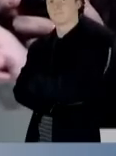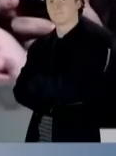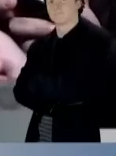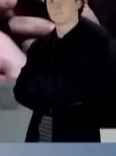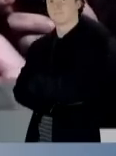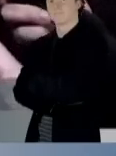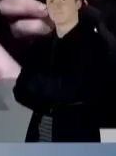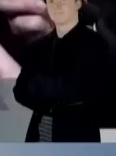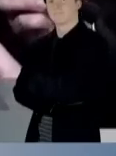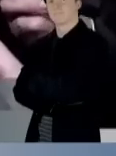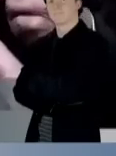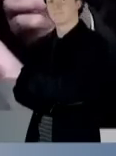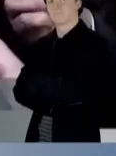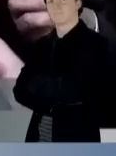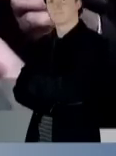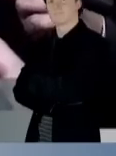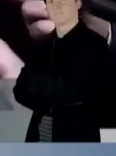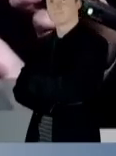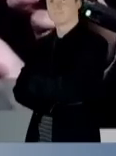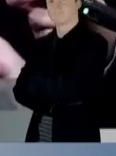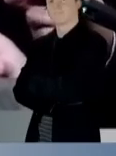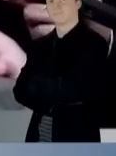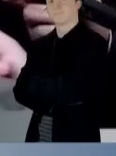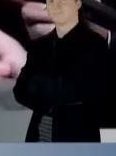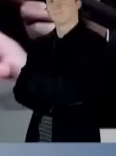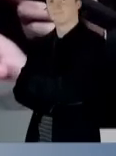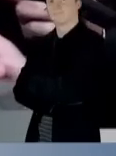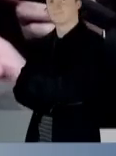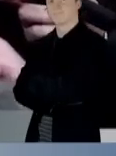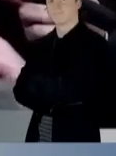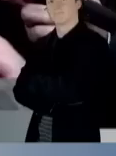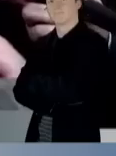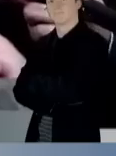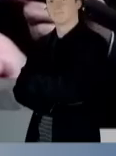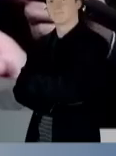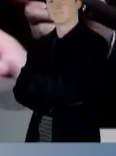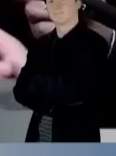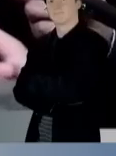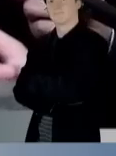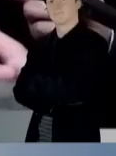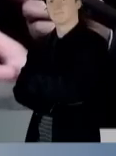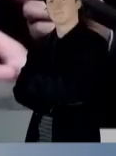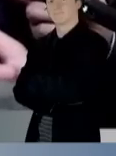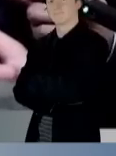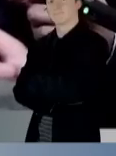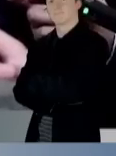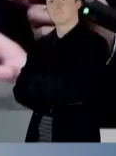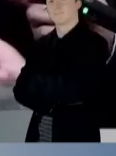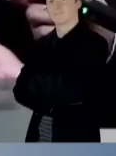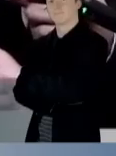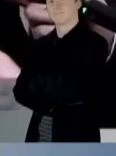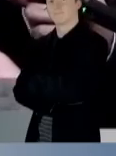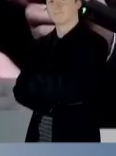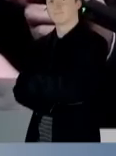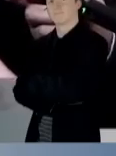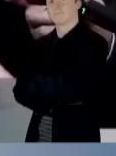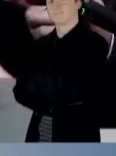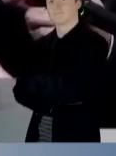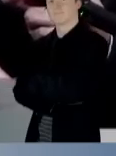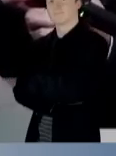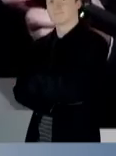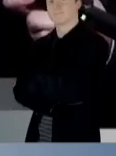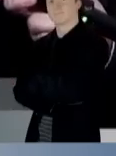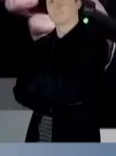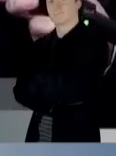contra Chile Si es que con Alan García claro y con Alan García resulta que le hicieron Problema de hecho se lo entregaron en el mismo